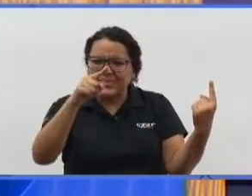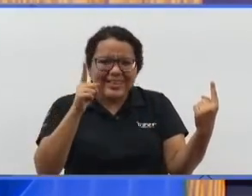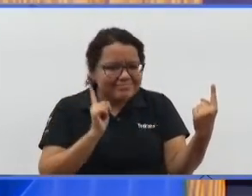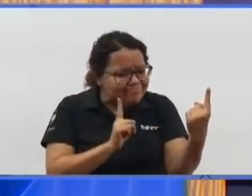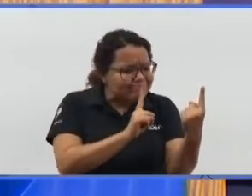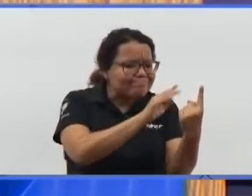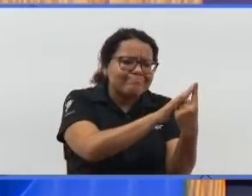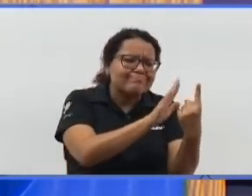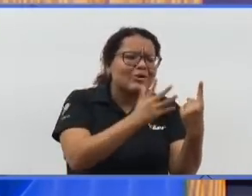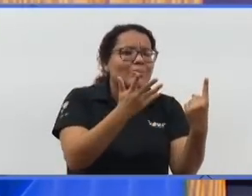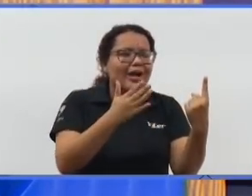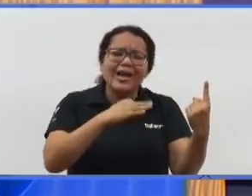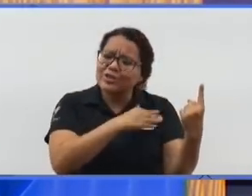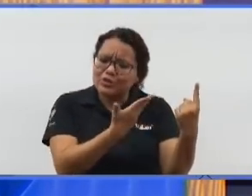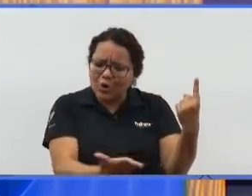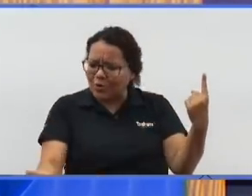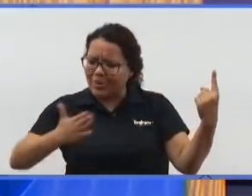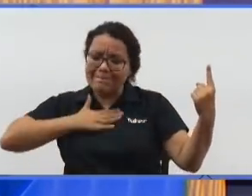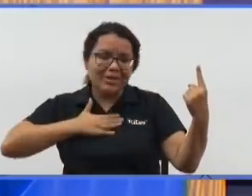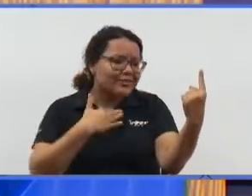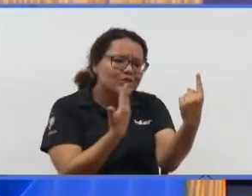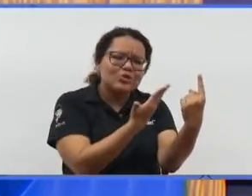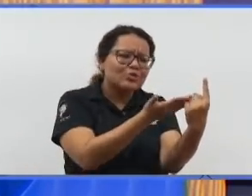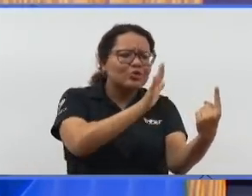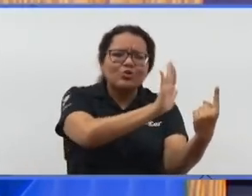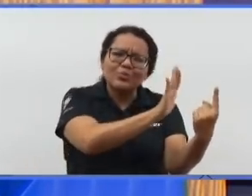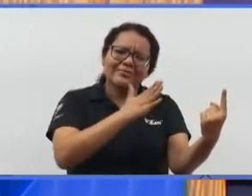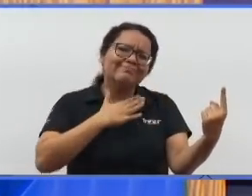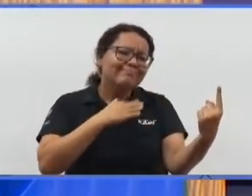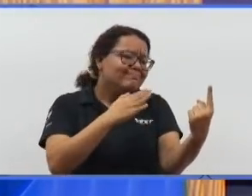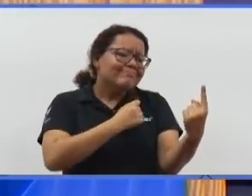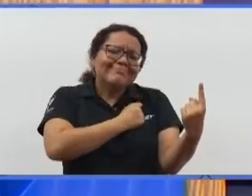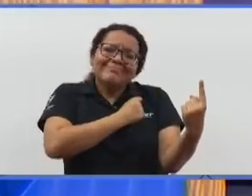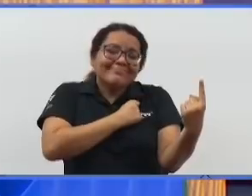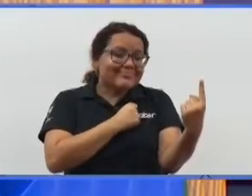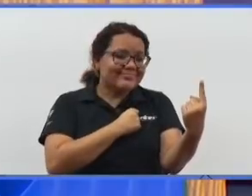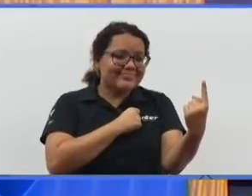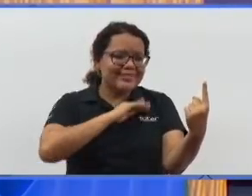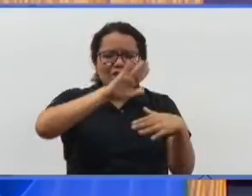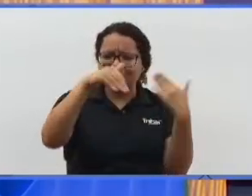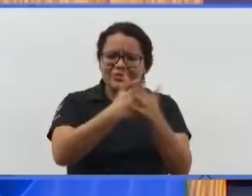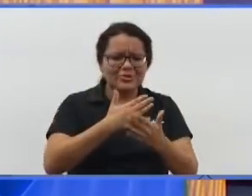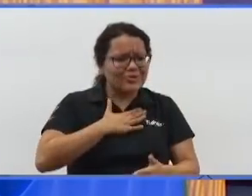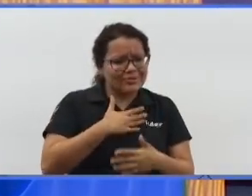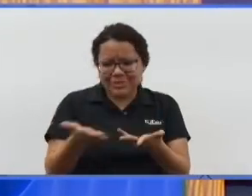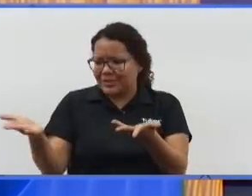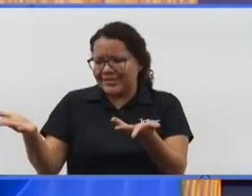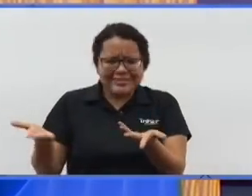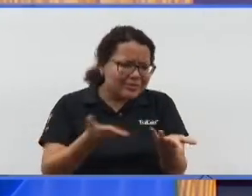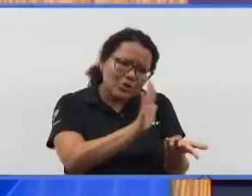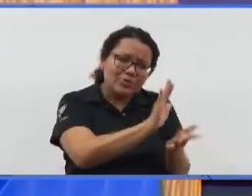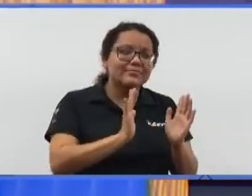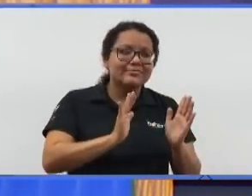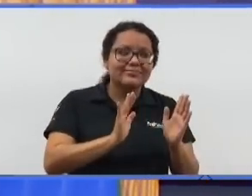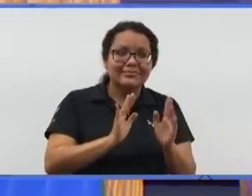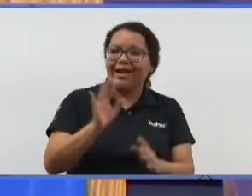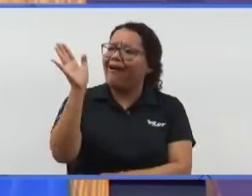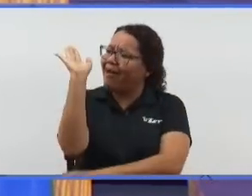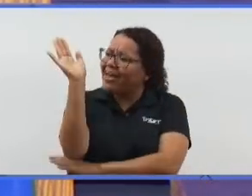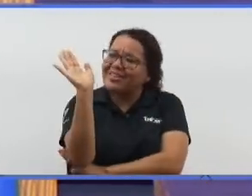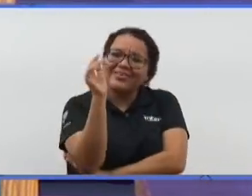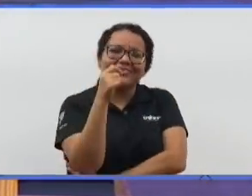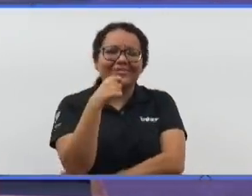todo lo que tengo es tuyo mamacita de mi vida adiós ni